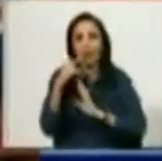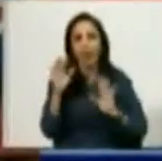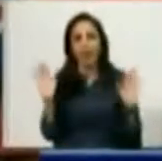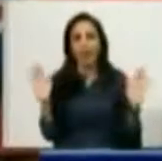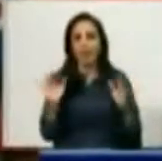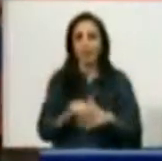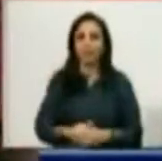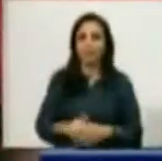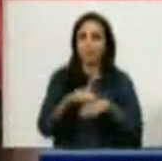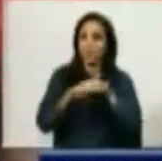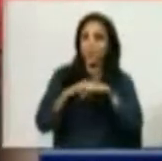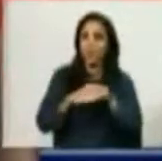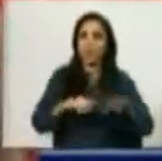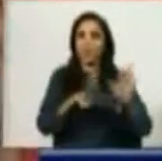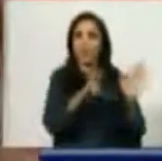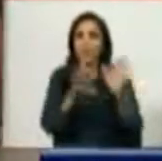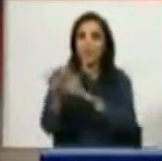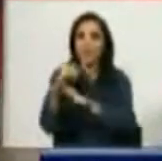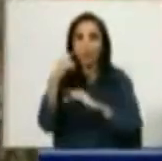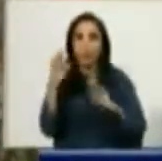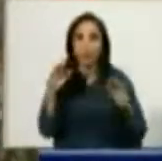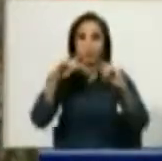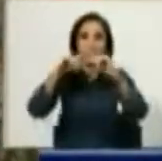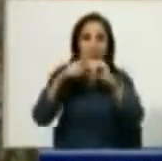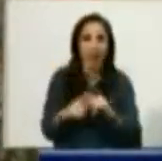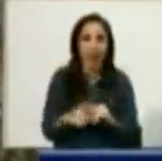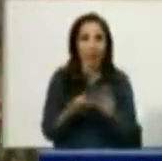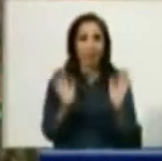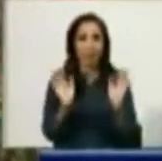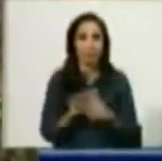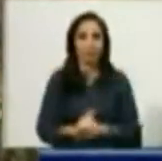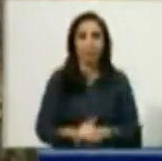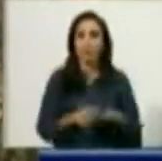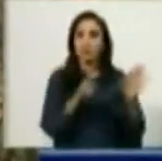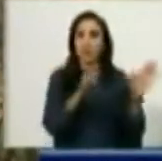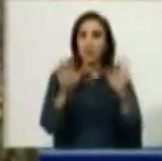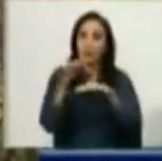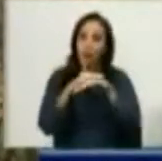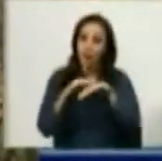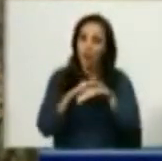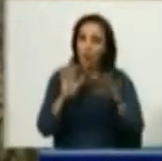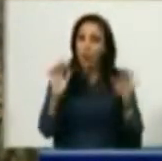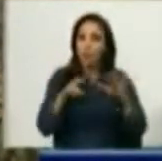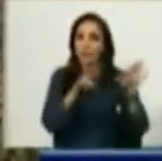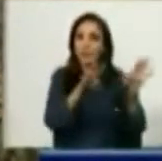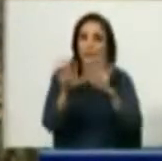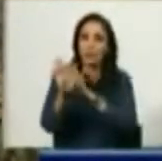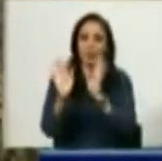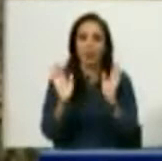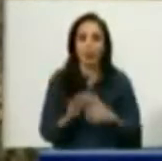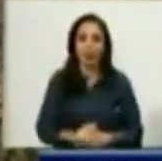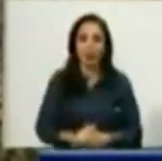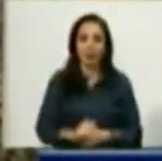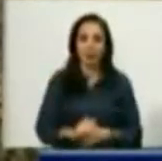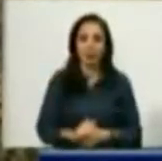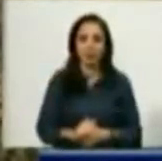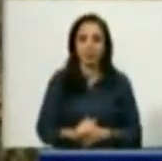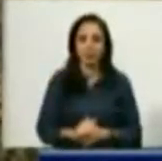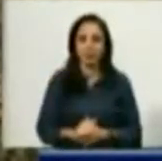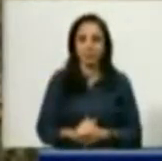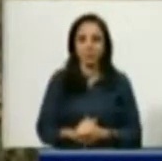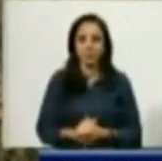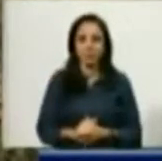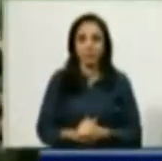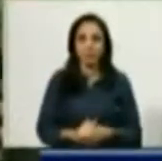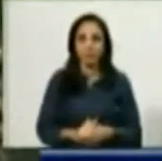perdóname perdóname siete a cinco va siete a cinco Discúlpeme Discúlpeme que Julio Perdóname por favor